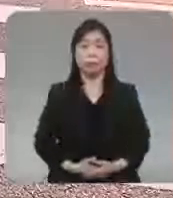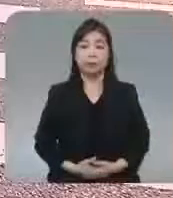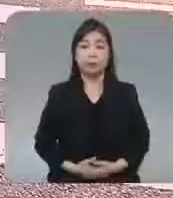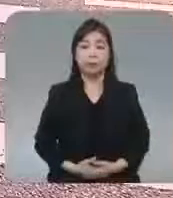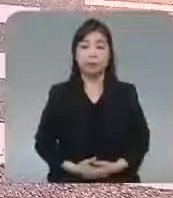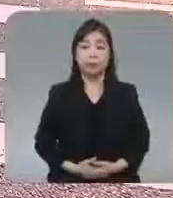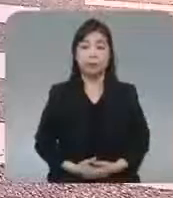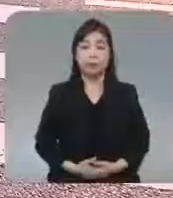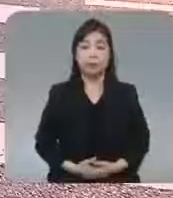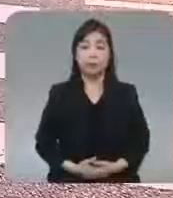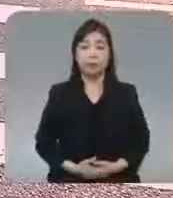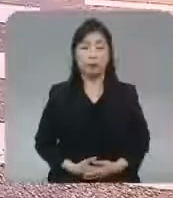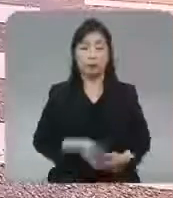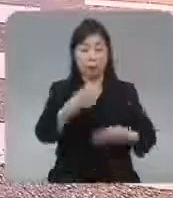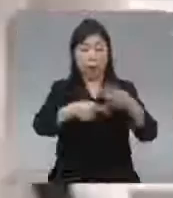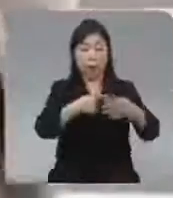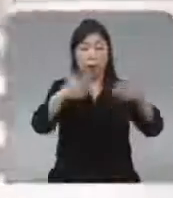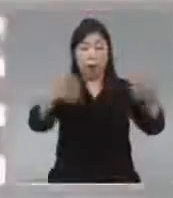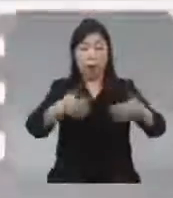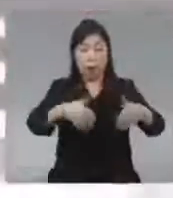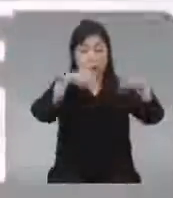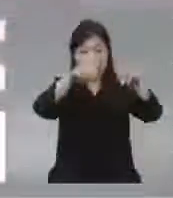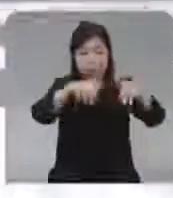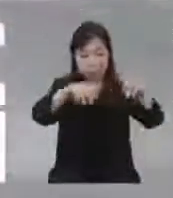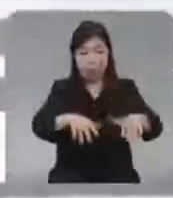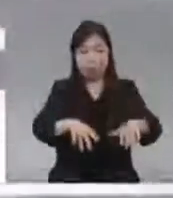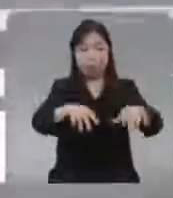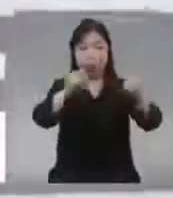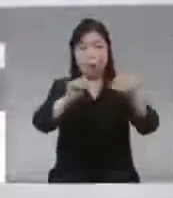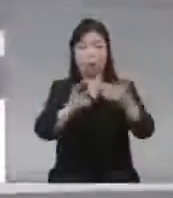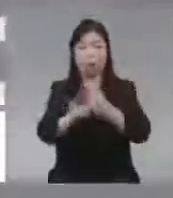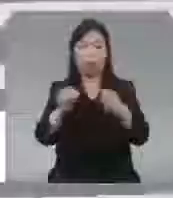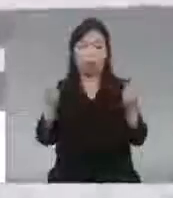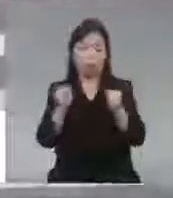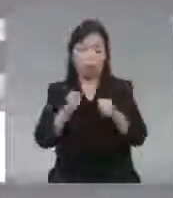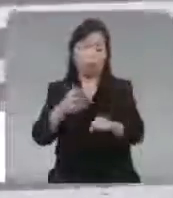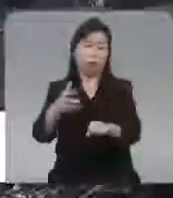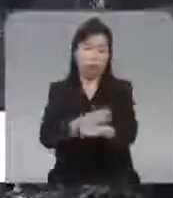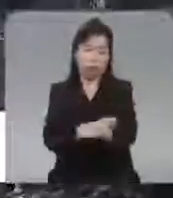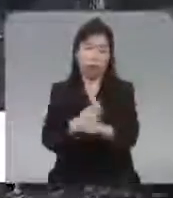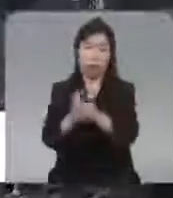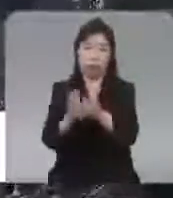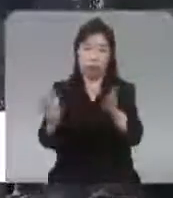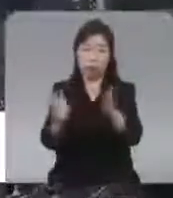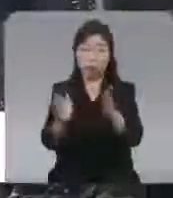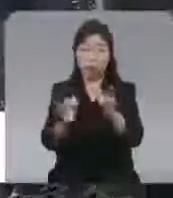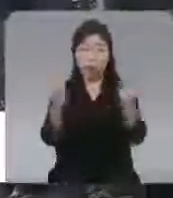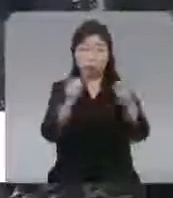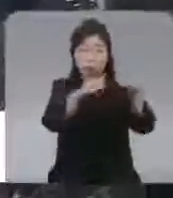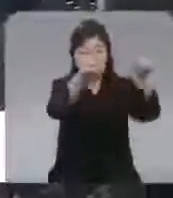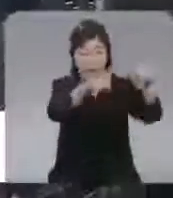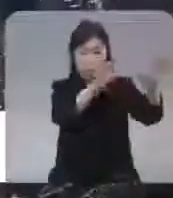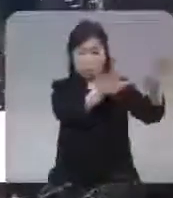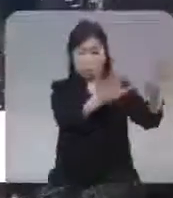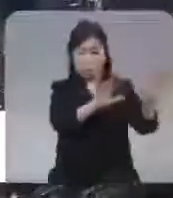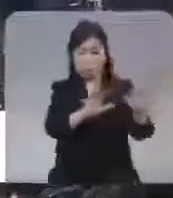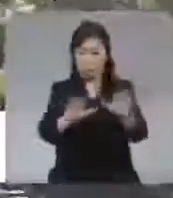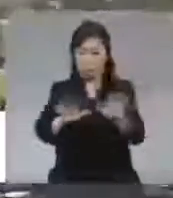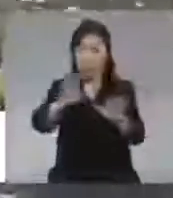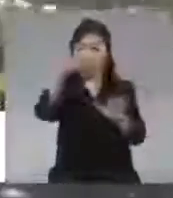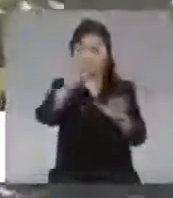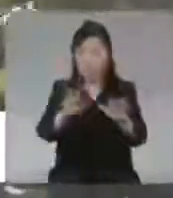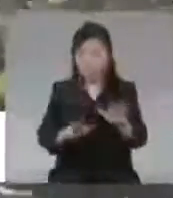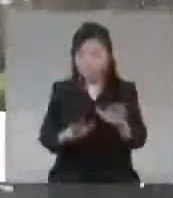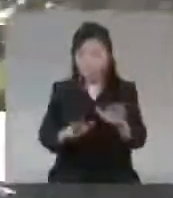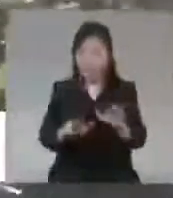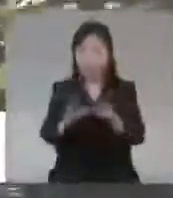tras las últimas lluvias de este otoño el mes de diciembre comenzó con una fuerte ola de frío hundiendo en mercurio hasta mínimas de 5 grados